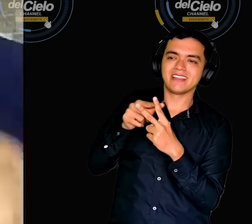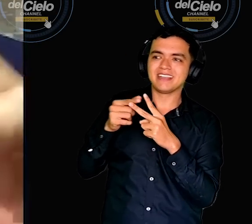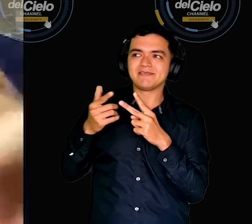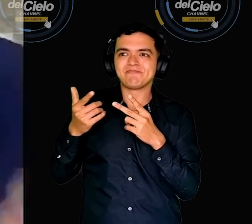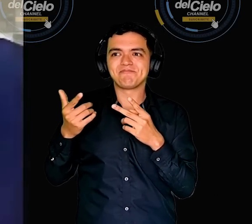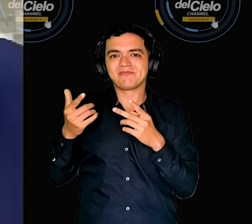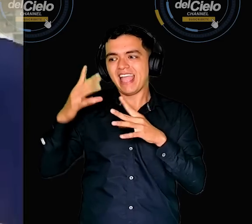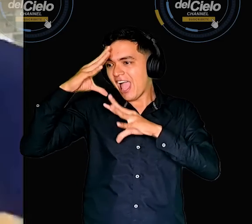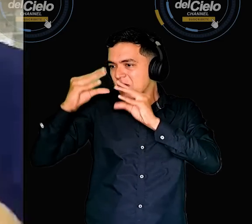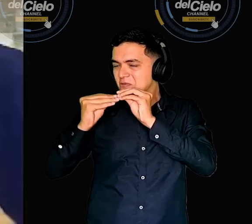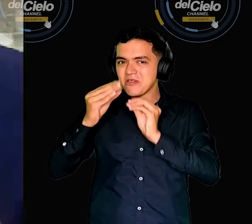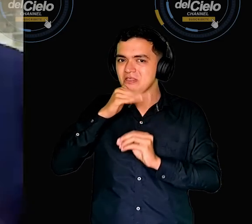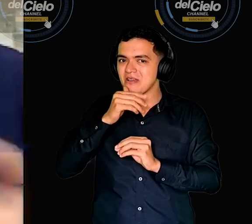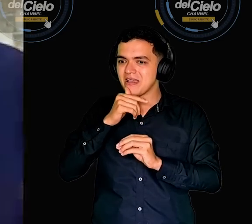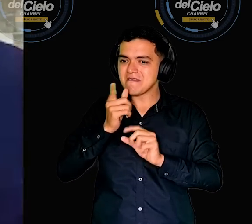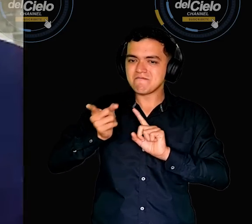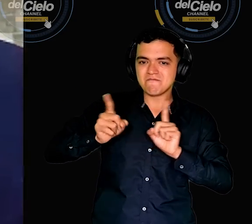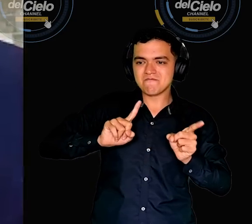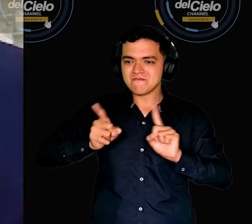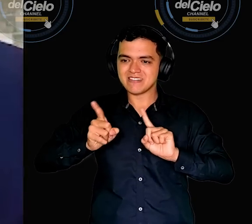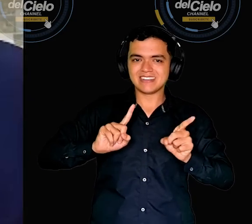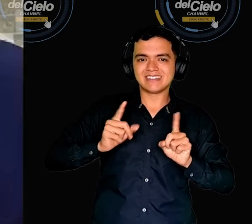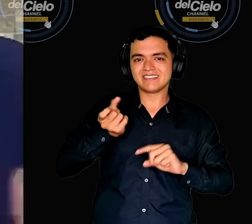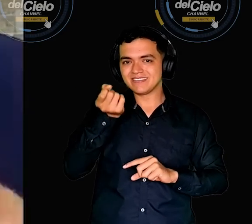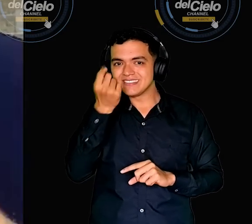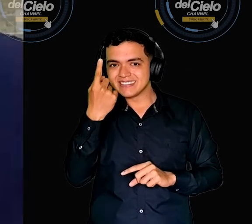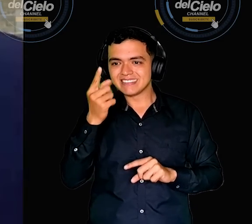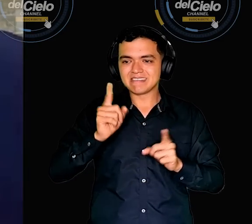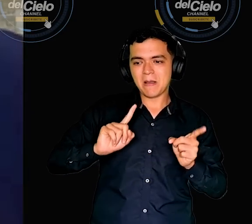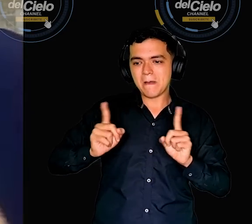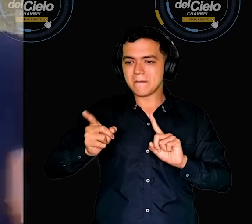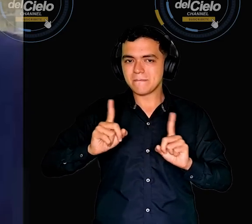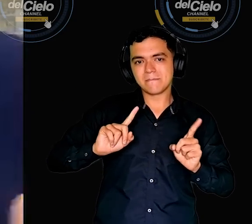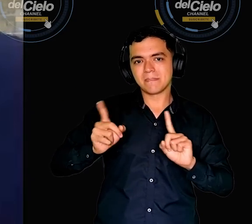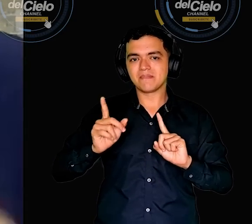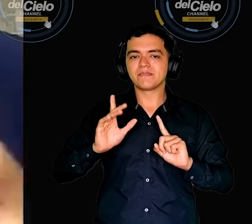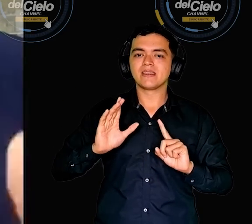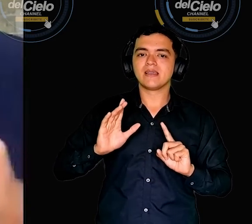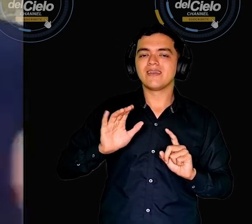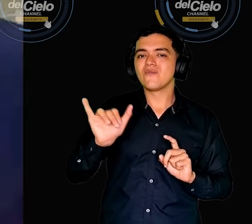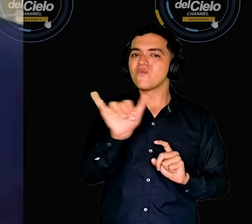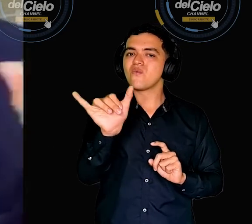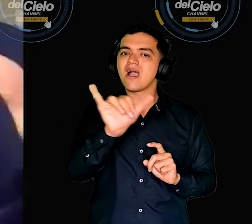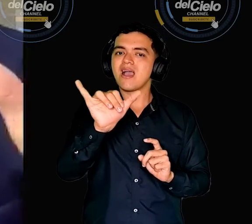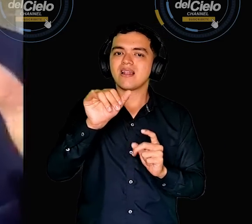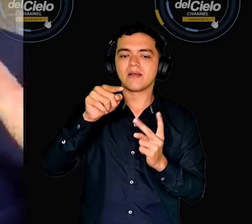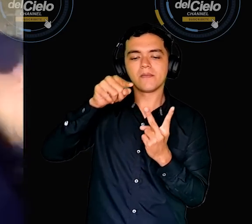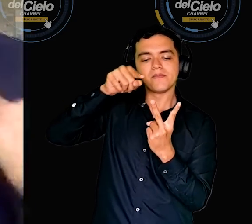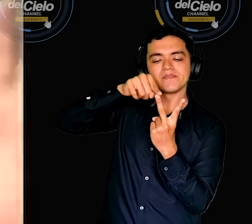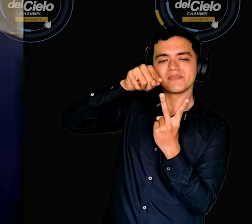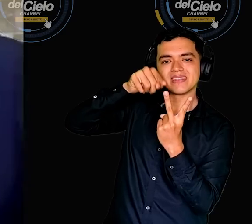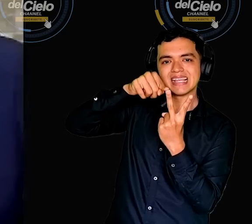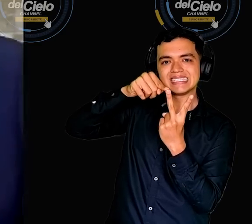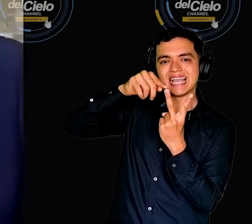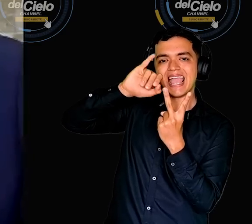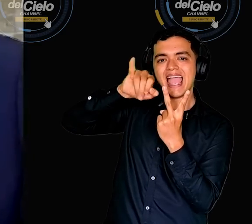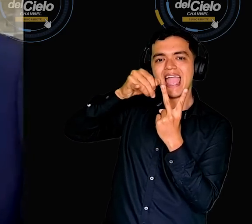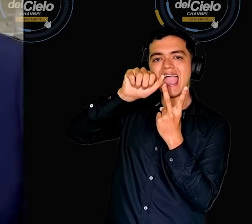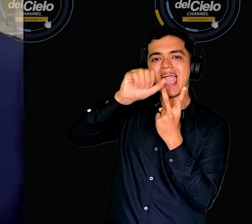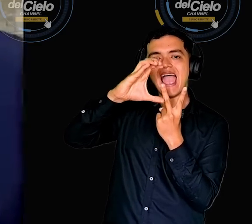ser, una manera de concebir la vida que hizo daño. Porque al principio fue casi